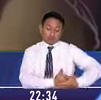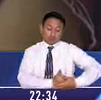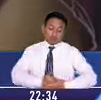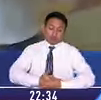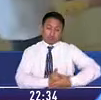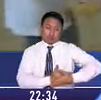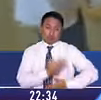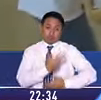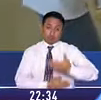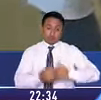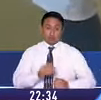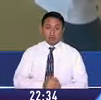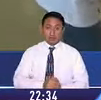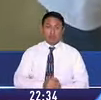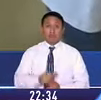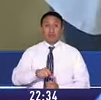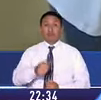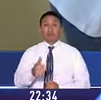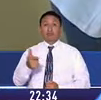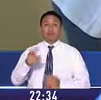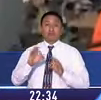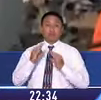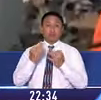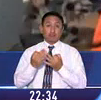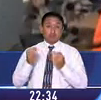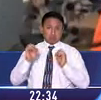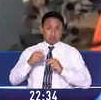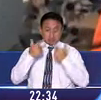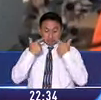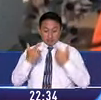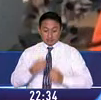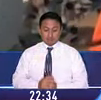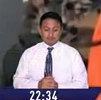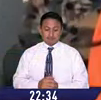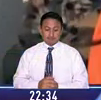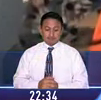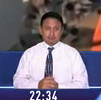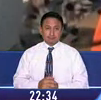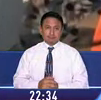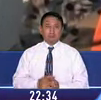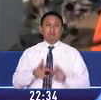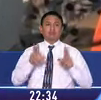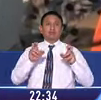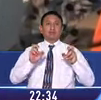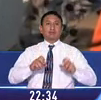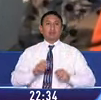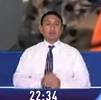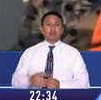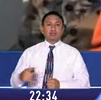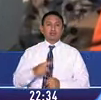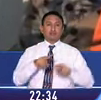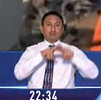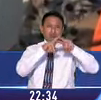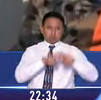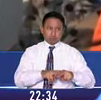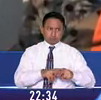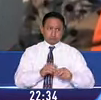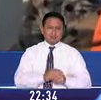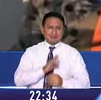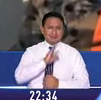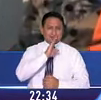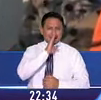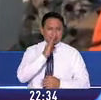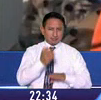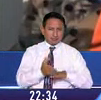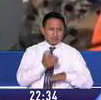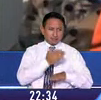sus hijos u otros miembros de su familia. Por un tema de discrecionalidad, es decir, por un tema de revisión, siempre el